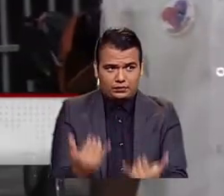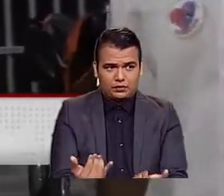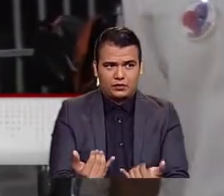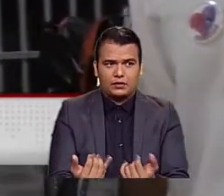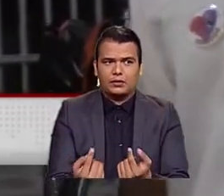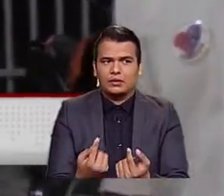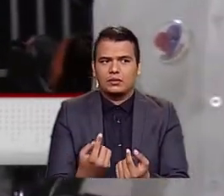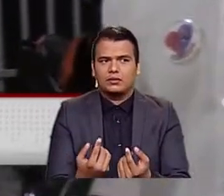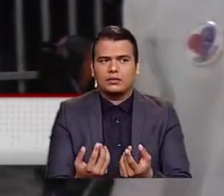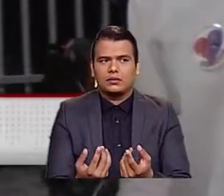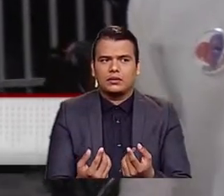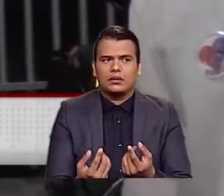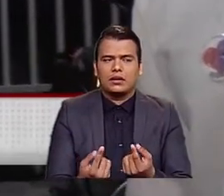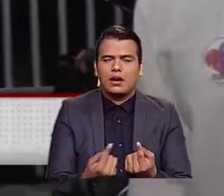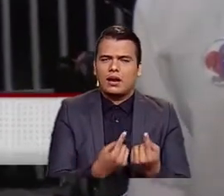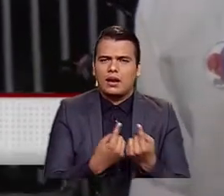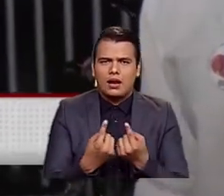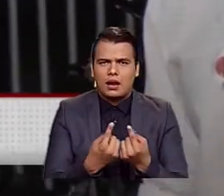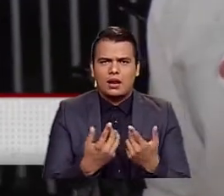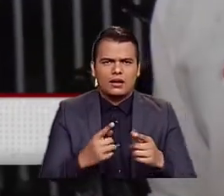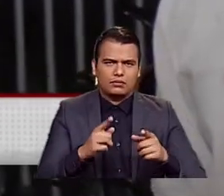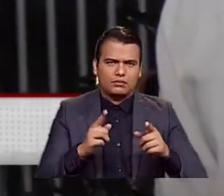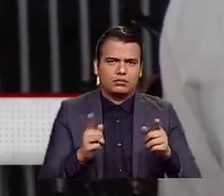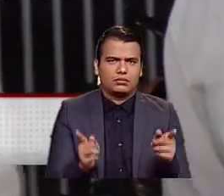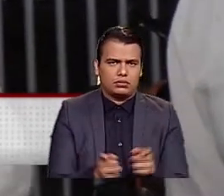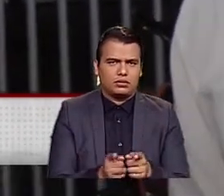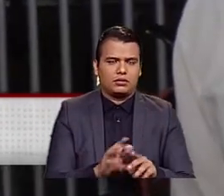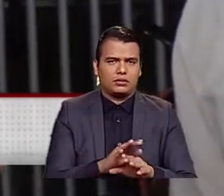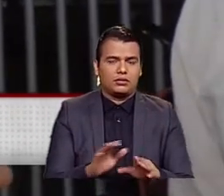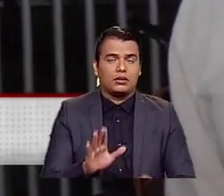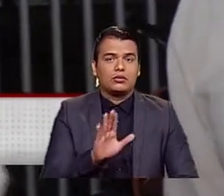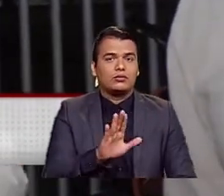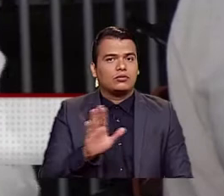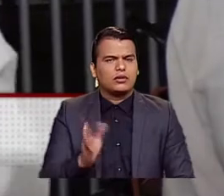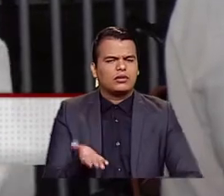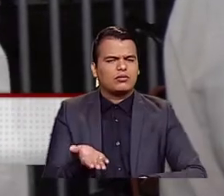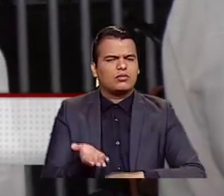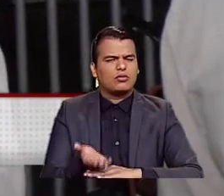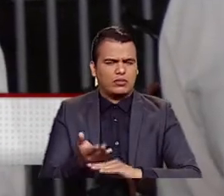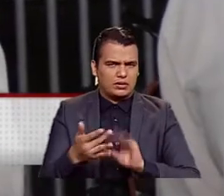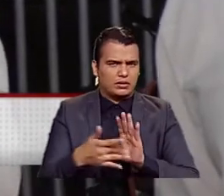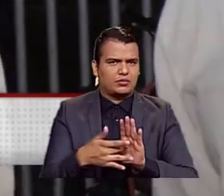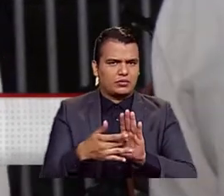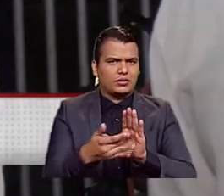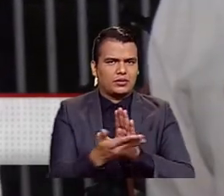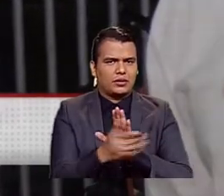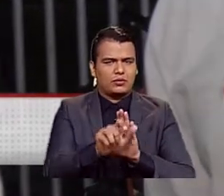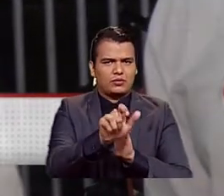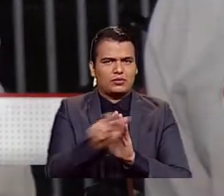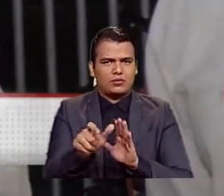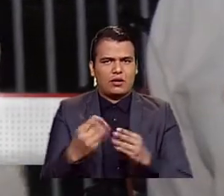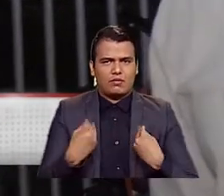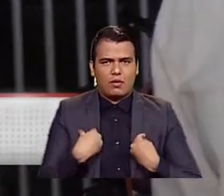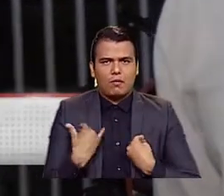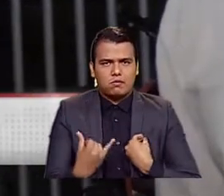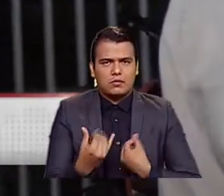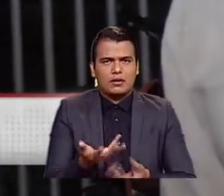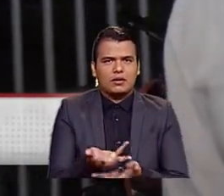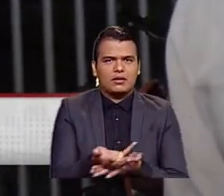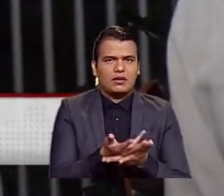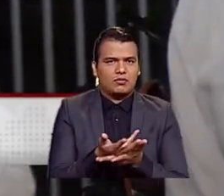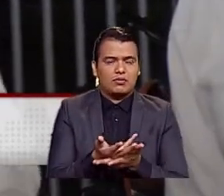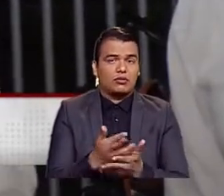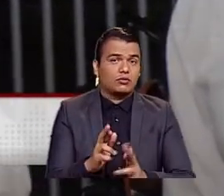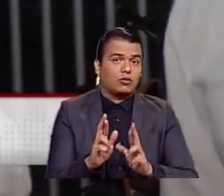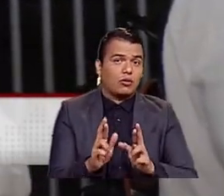porque lo hemos llamado así, pero también por las propuestas que ustedes les quieren llevar a los quibdoseños para que ahorita el 27 de octubre tenga la oportunidad alguno de ustedes de